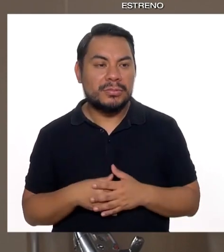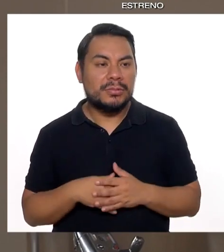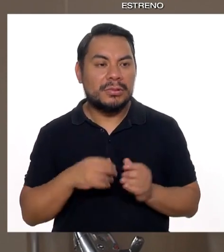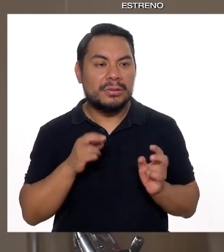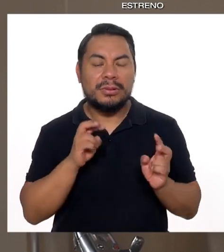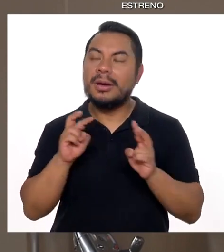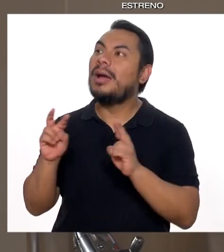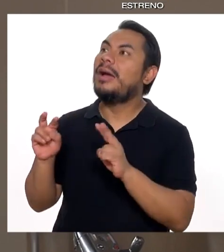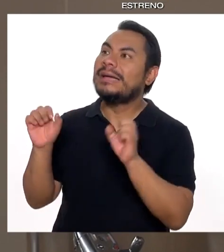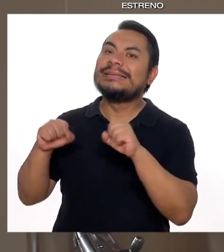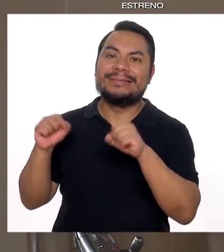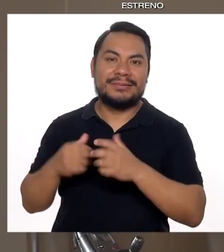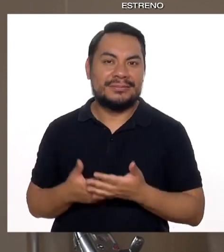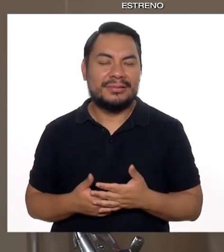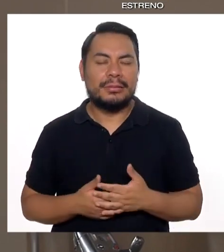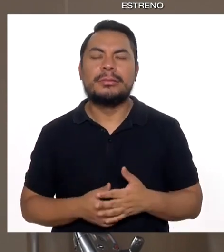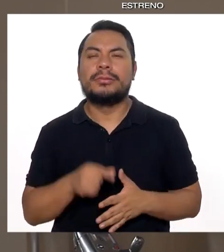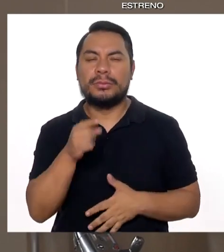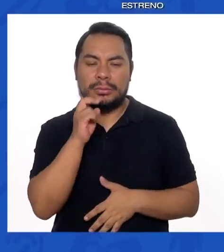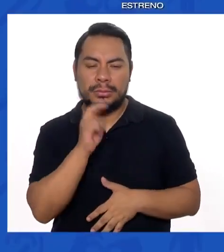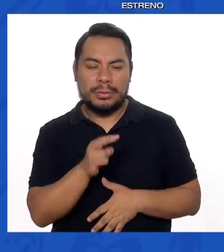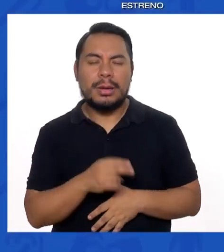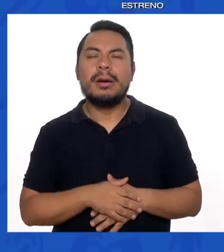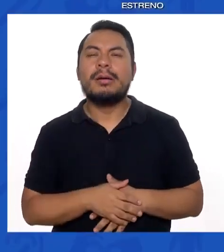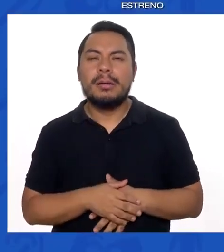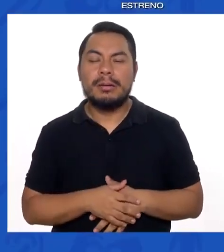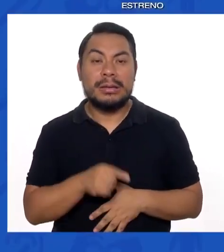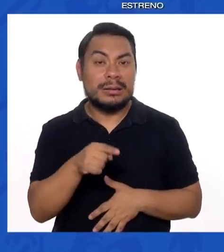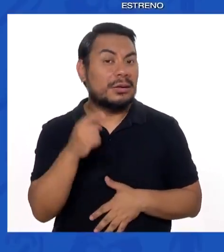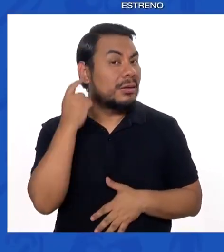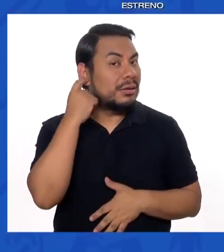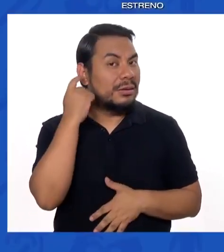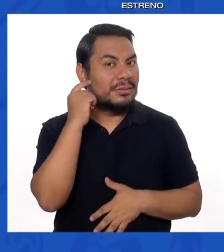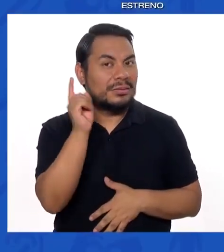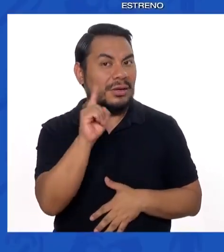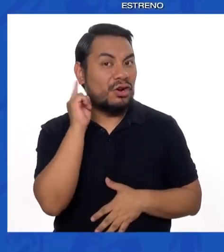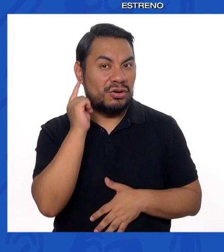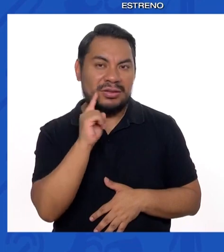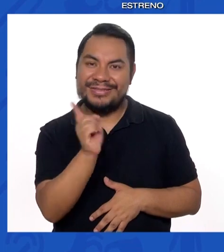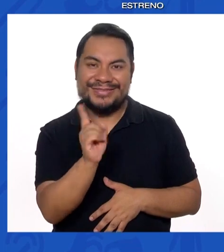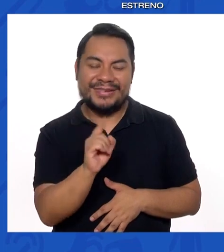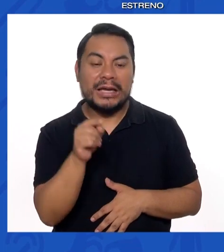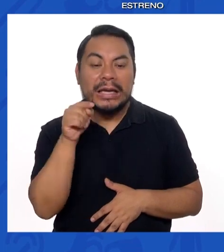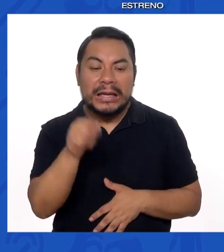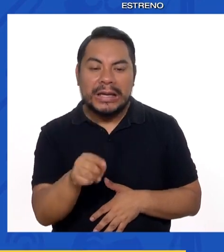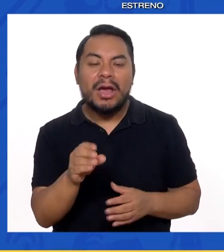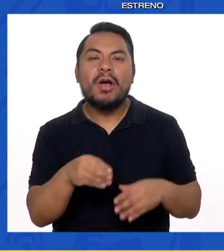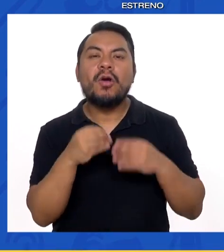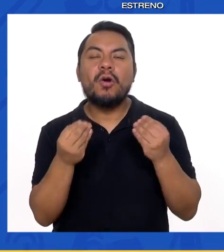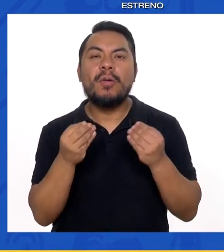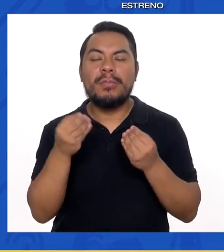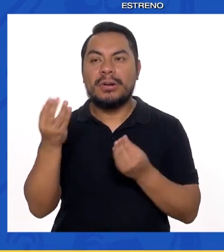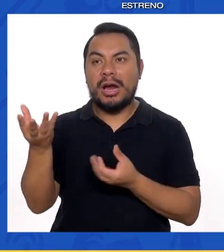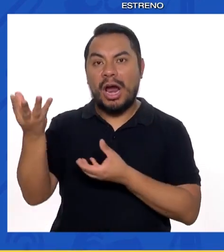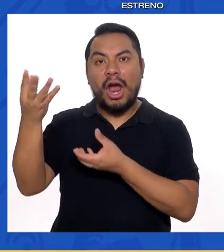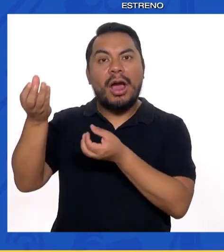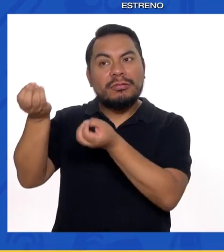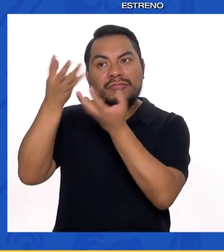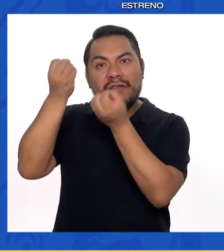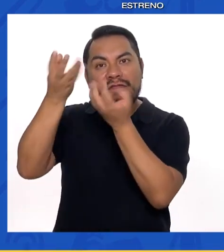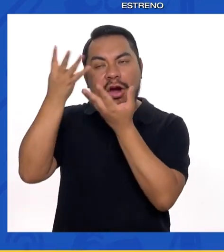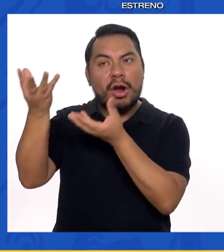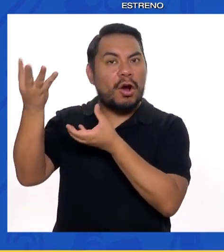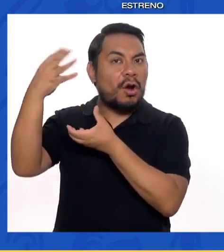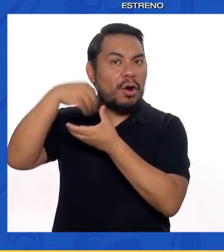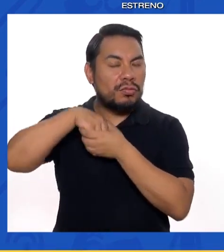ahí sí voltea. Entonces tú te das cuenta ya que no es un tema de audición, sino un tema de cómo está procesando la